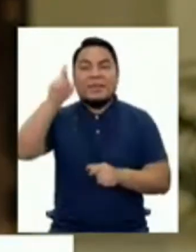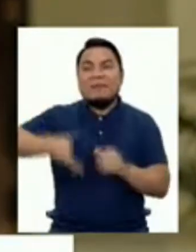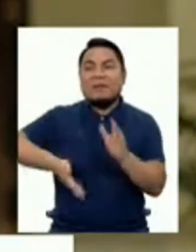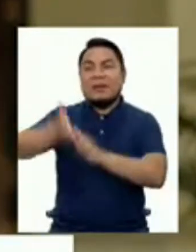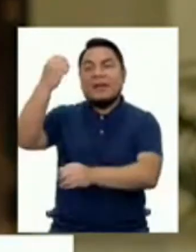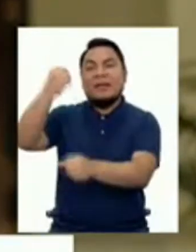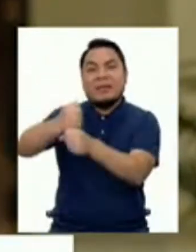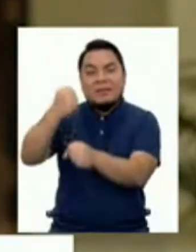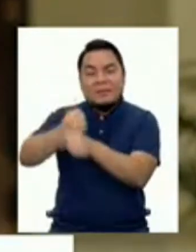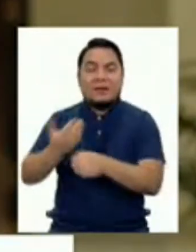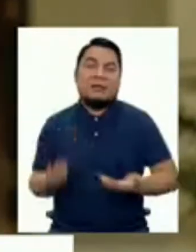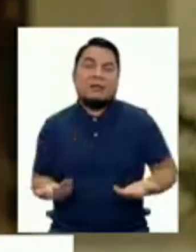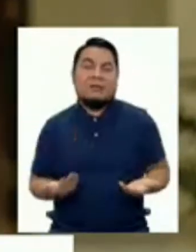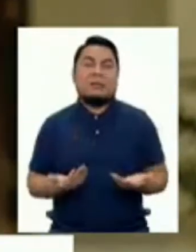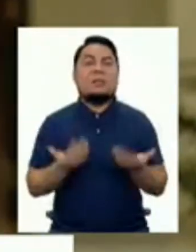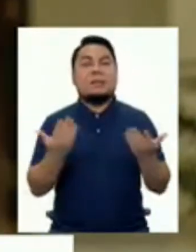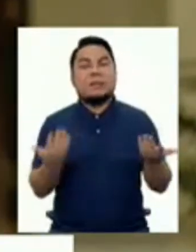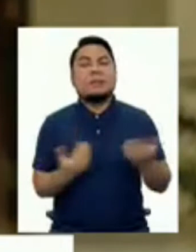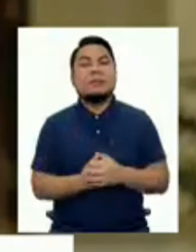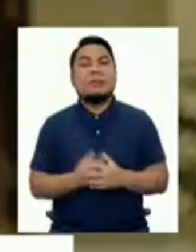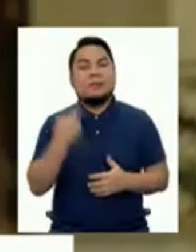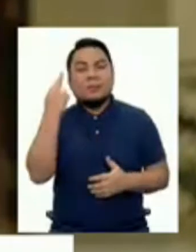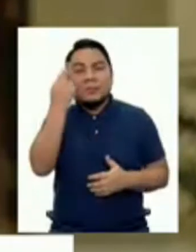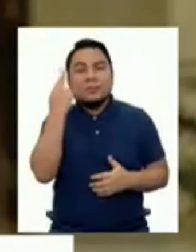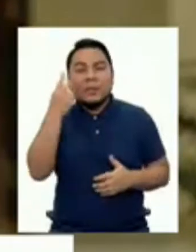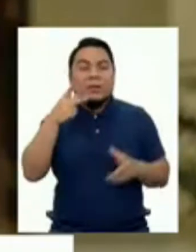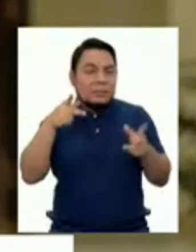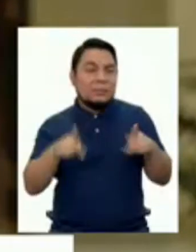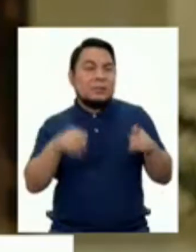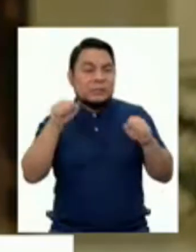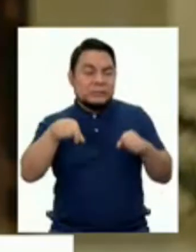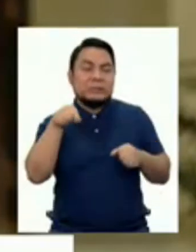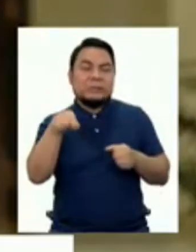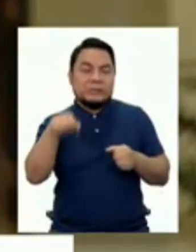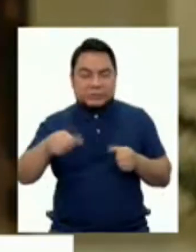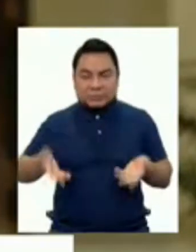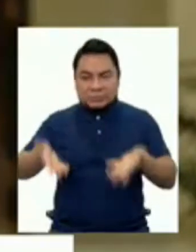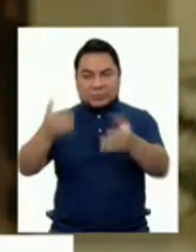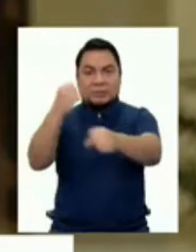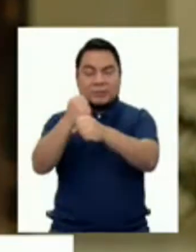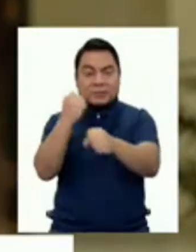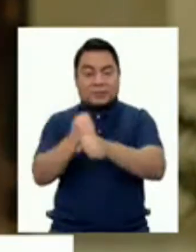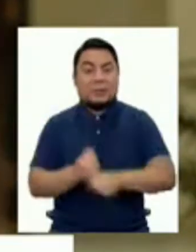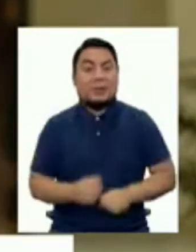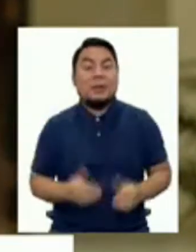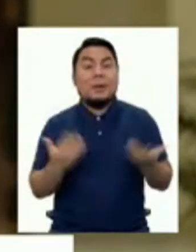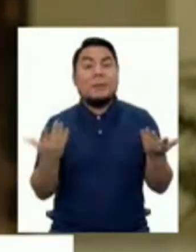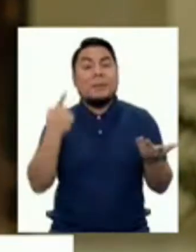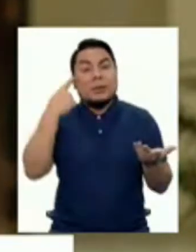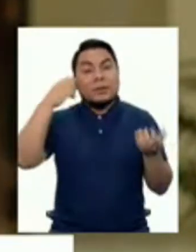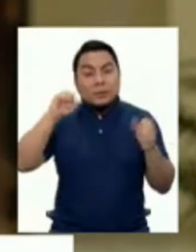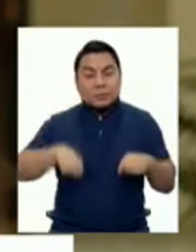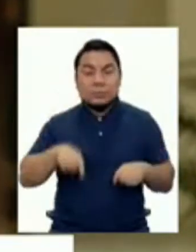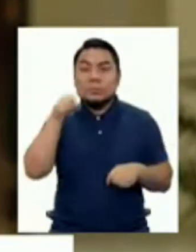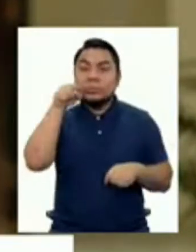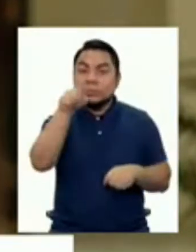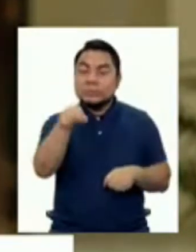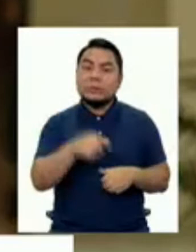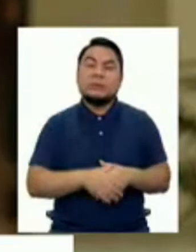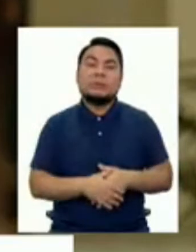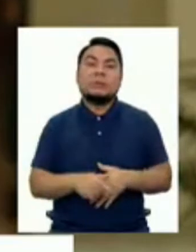laborar y entonces, por eso hay que permitir que así sea. Pero en la medida de lo posible, si